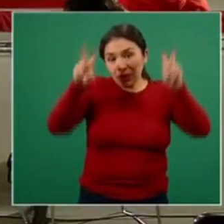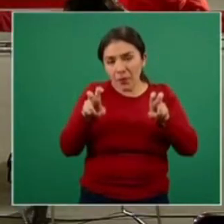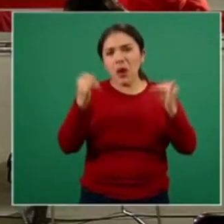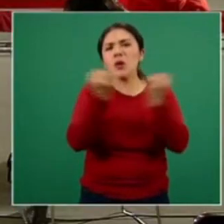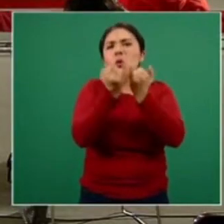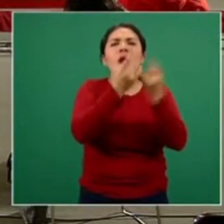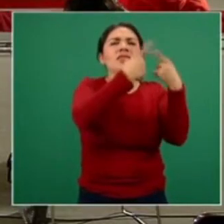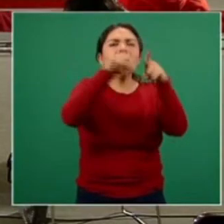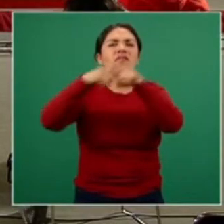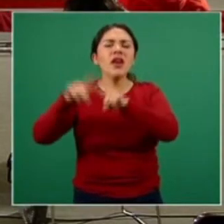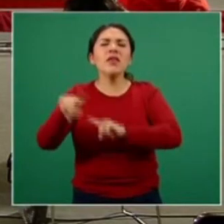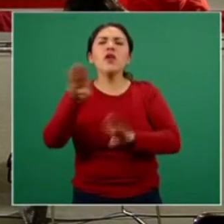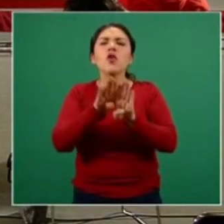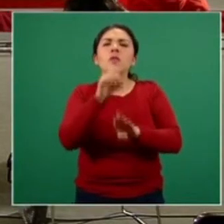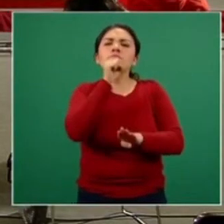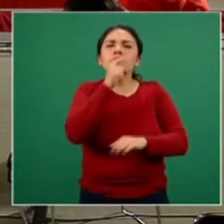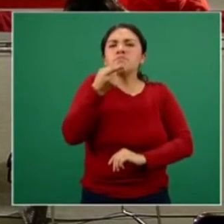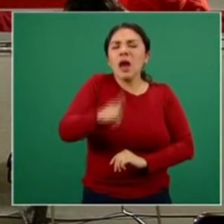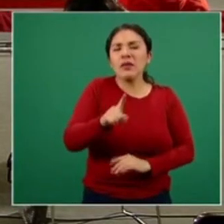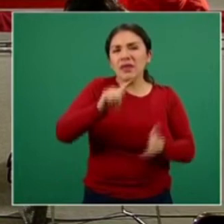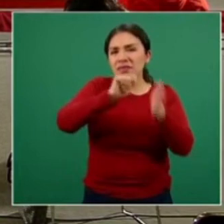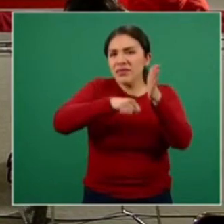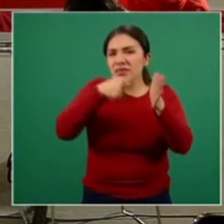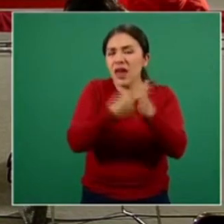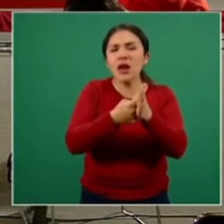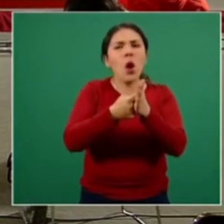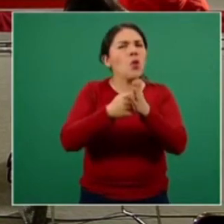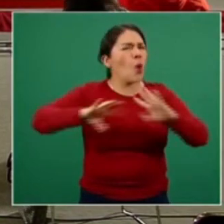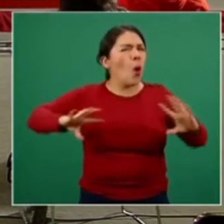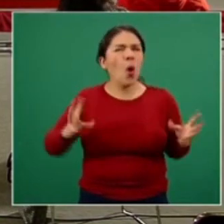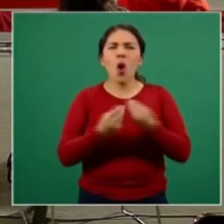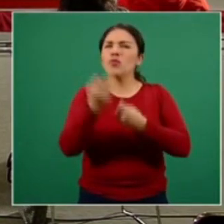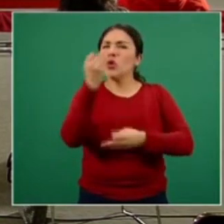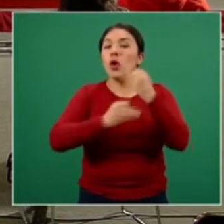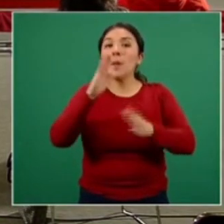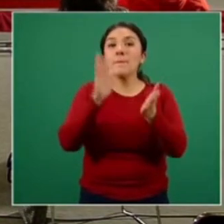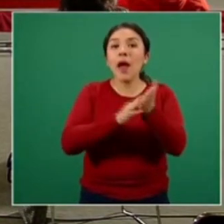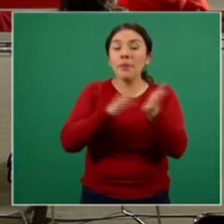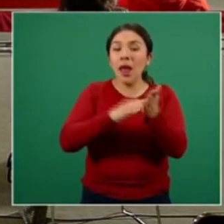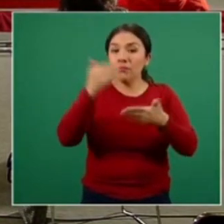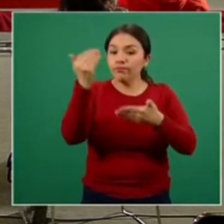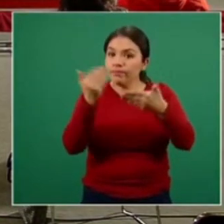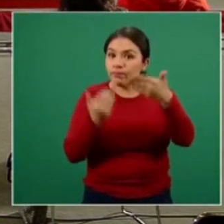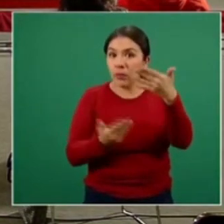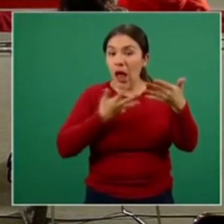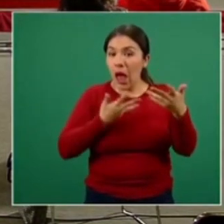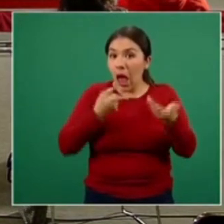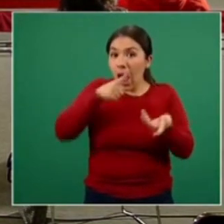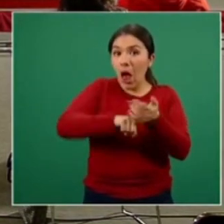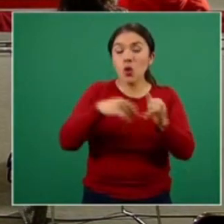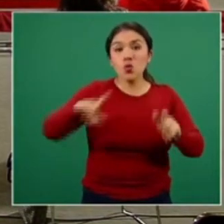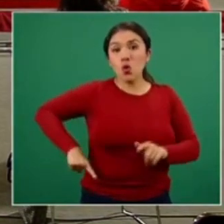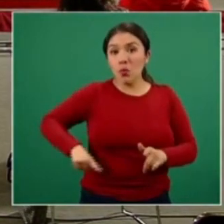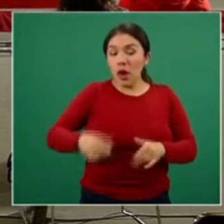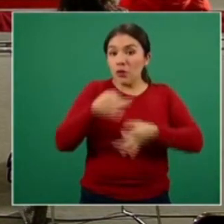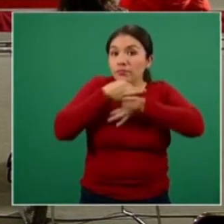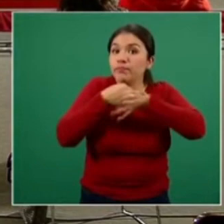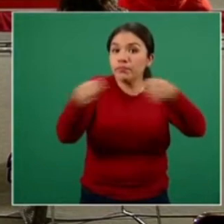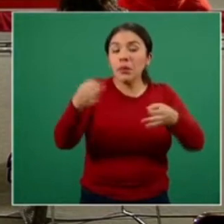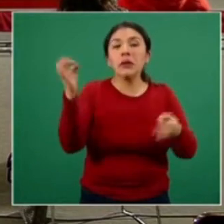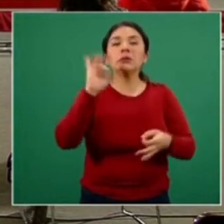distintos lineamientos técnicos, la colección completa de los documentos técnicos que han sido emitidos por el Gobierno de México